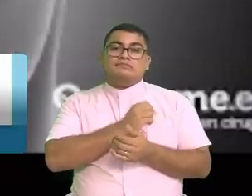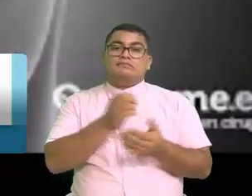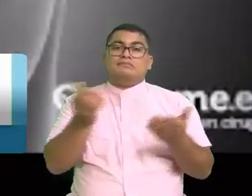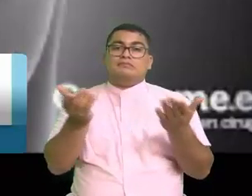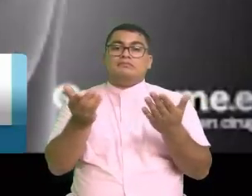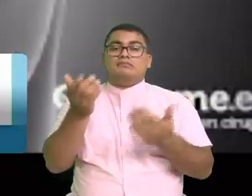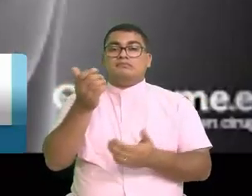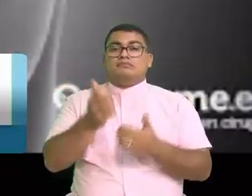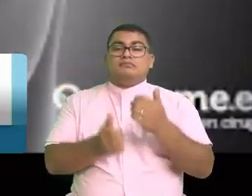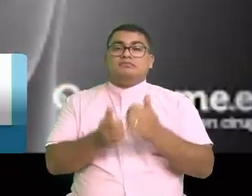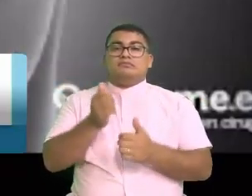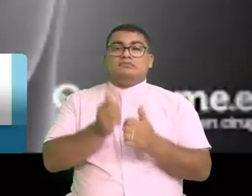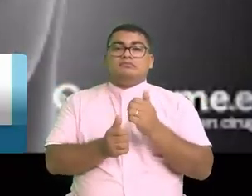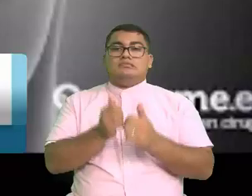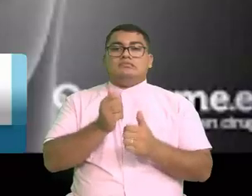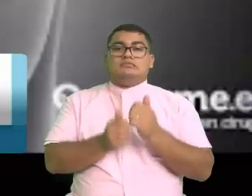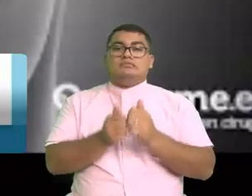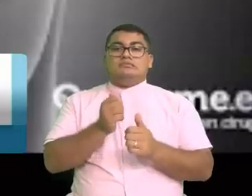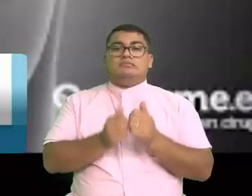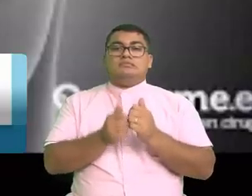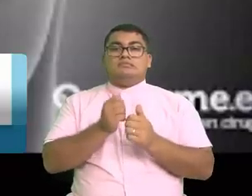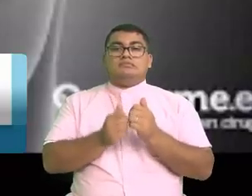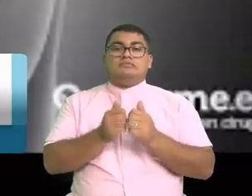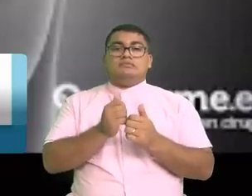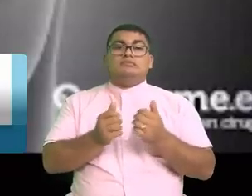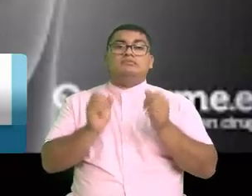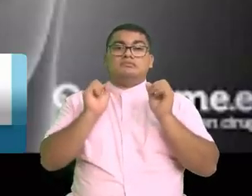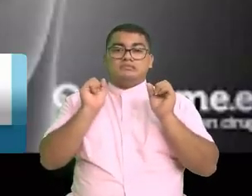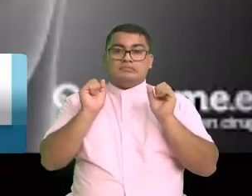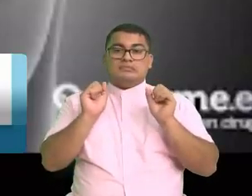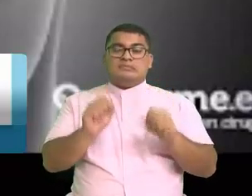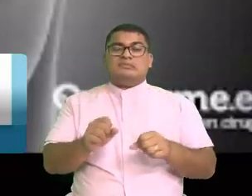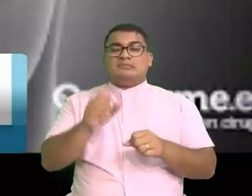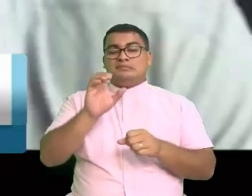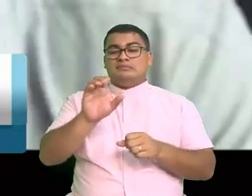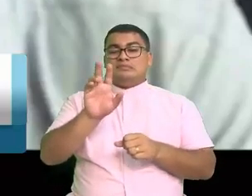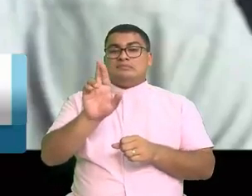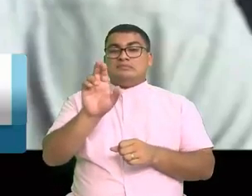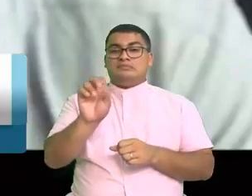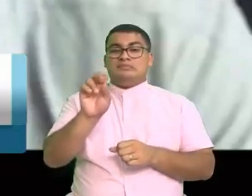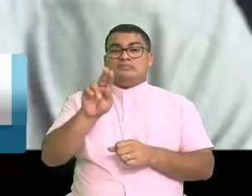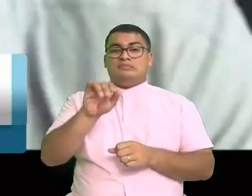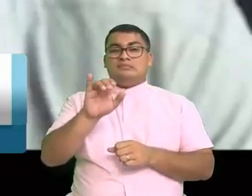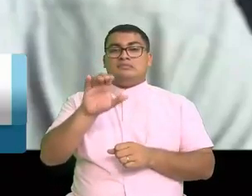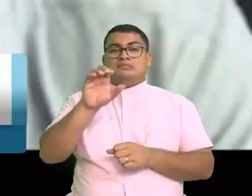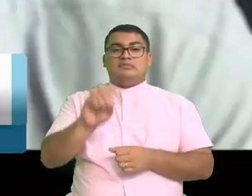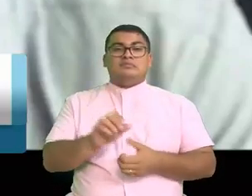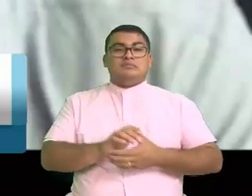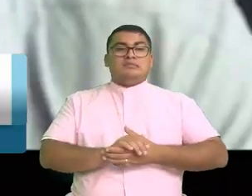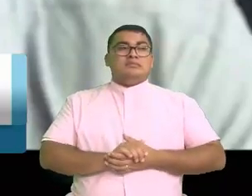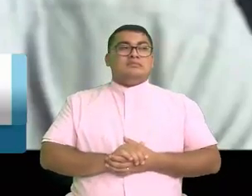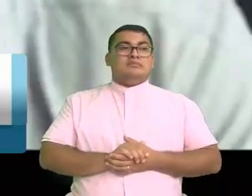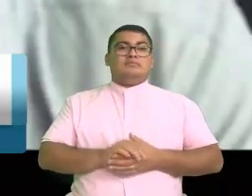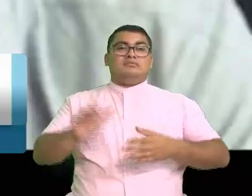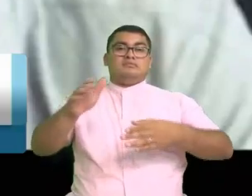un problema que lo predispone a ser crónico. Los medios